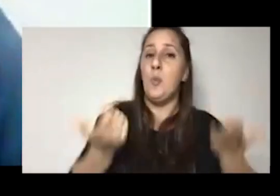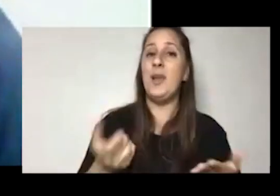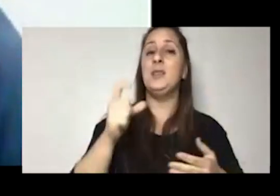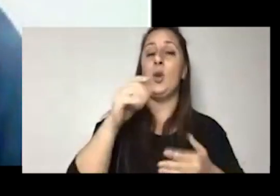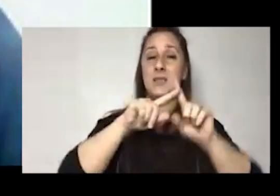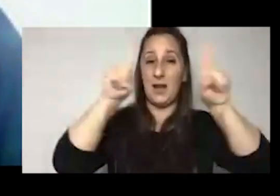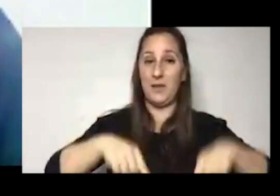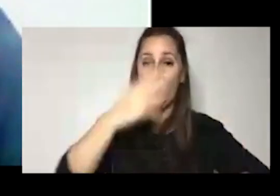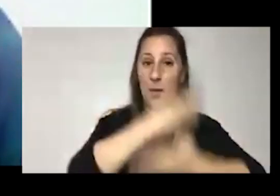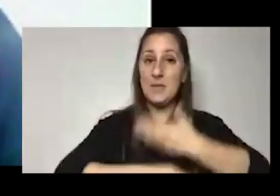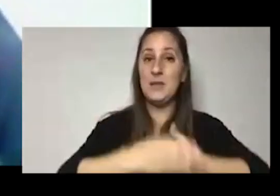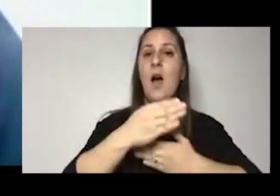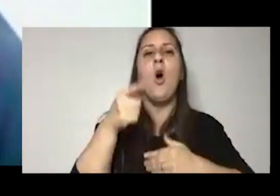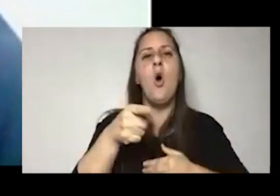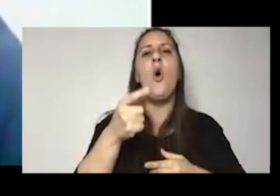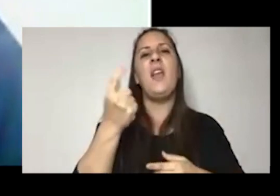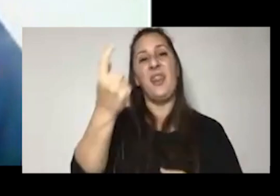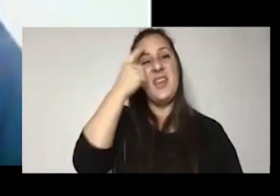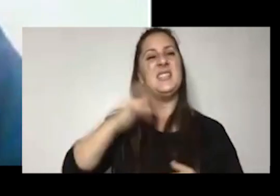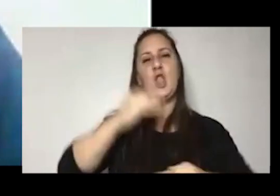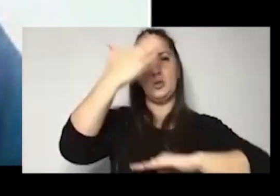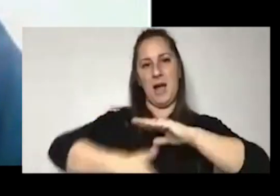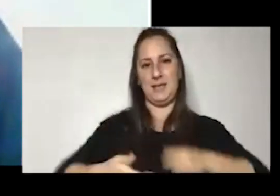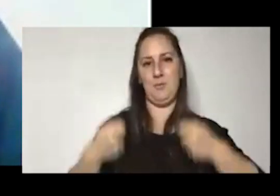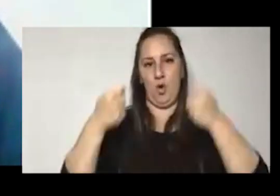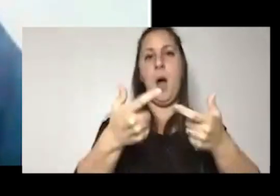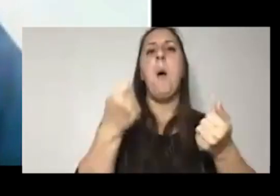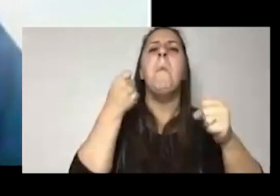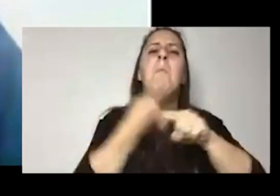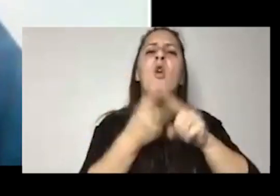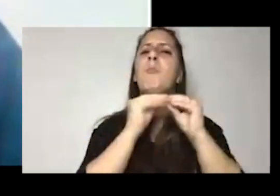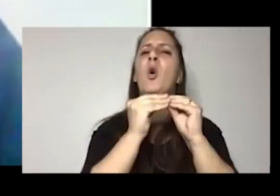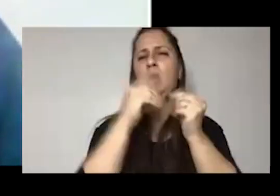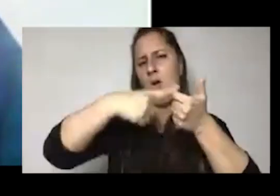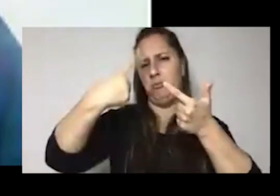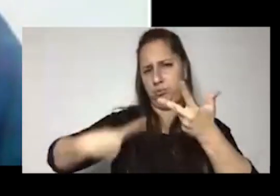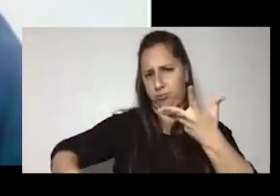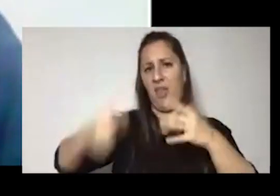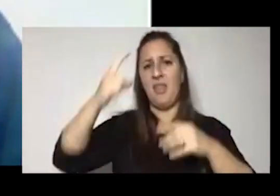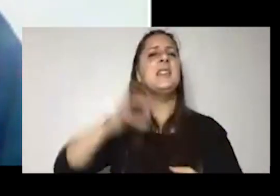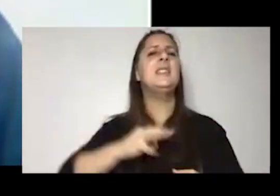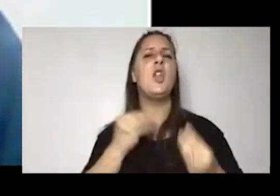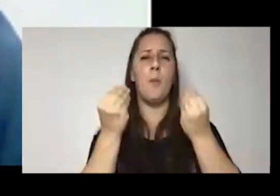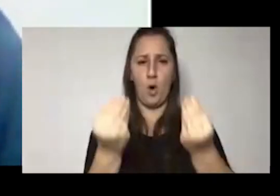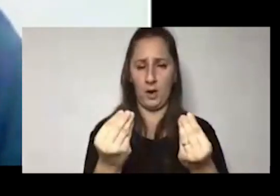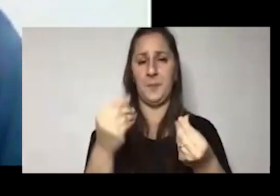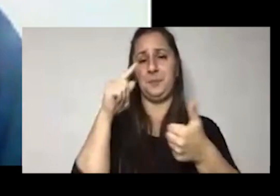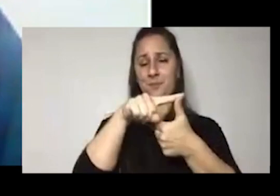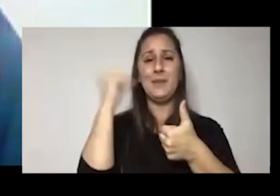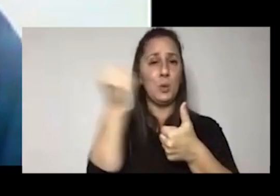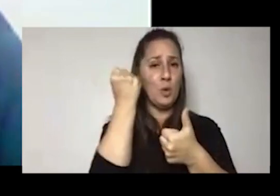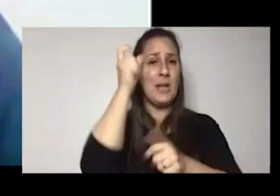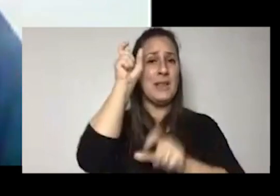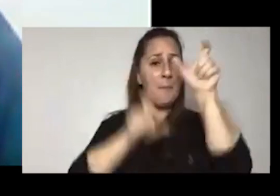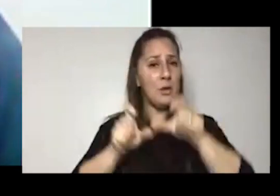un máximo de 10 años por varias razones. Primero y principal, porque es importante que las personas se hagan los estudios